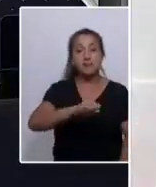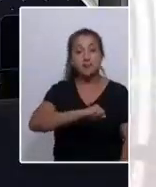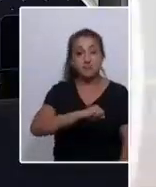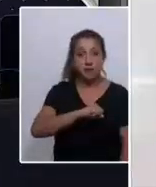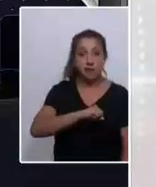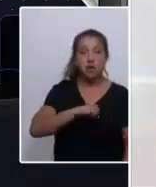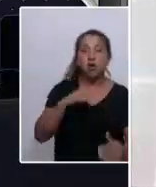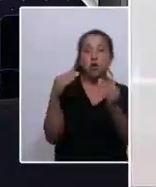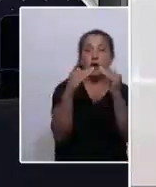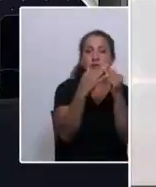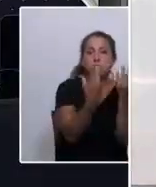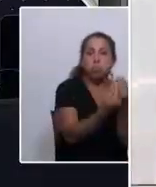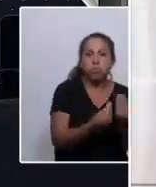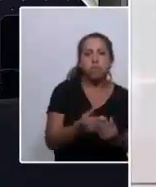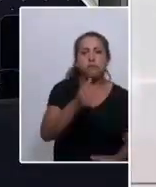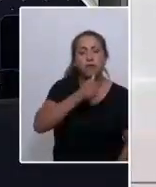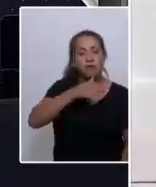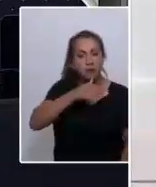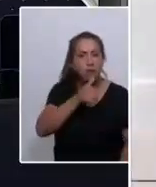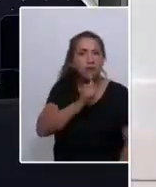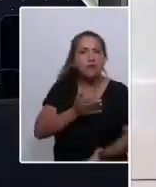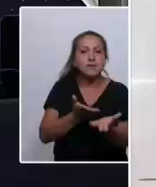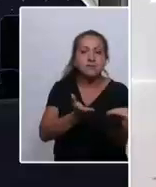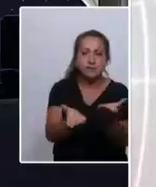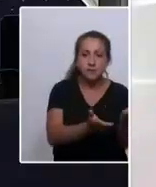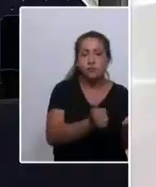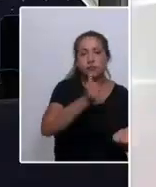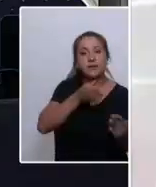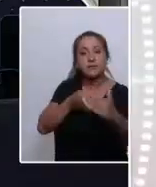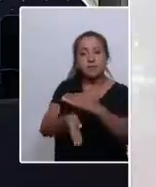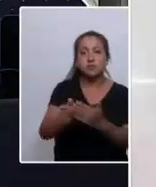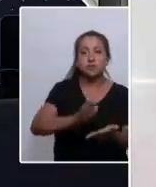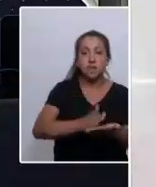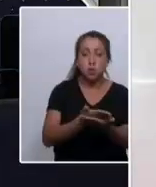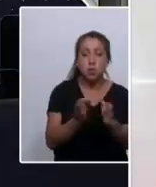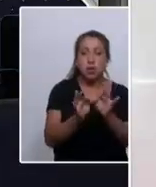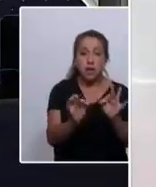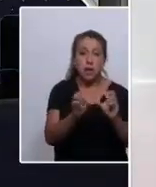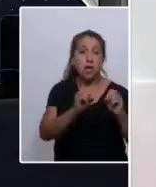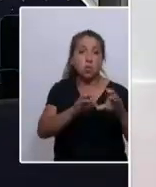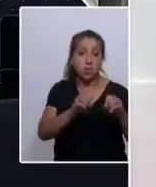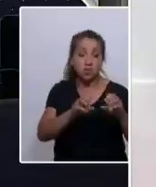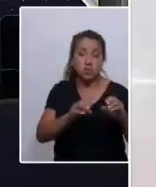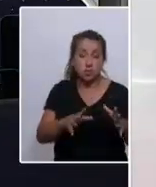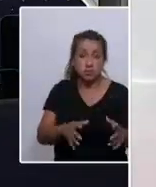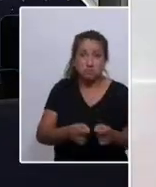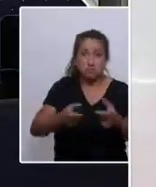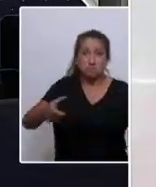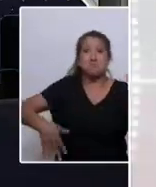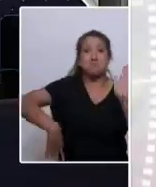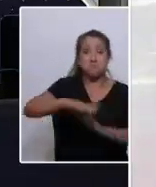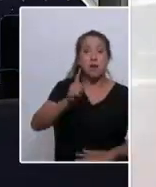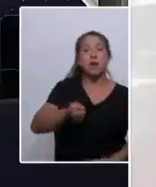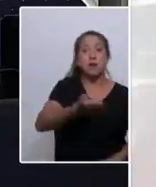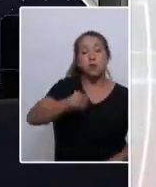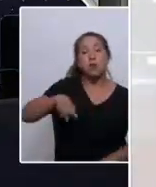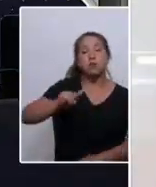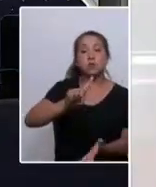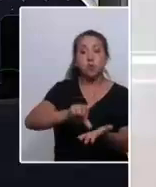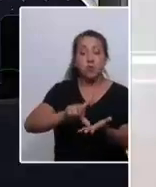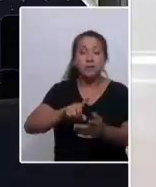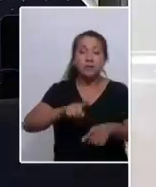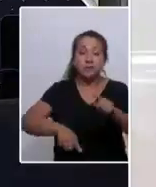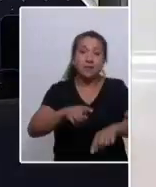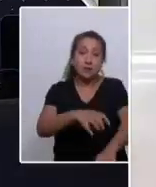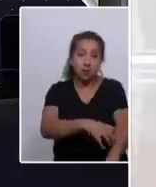van a renunciar a la convención constitucional, que ellos fueron elegidos para hacer este trabajo, que van a defender sus ideas hasta el final. De hecho, la convencional Marcela Cubillos también lo